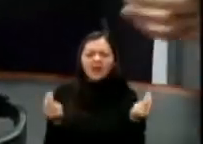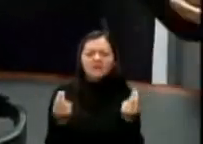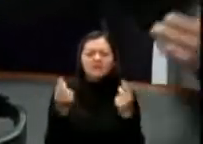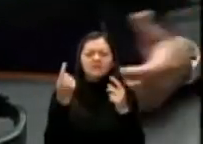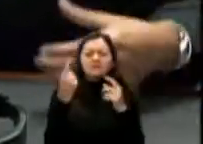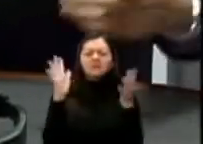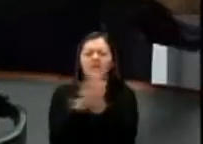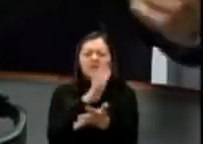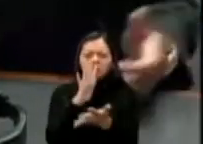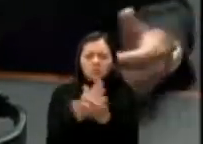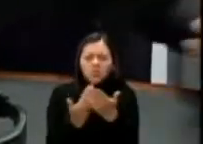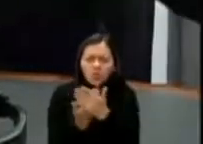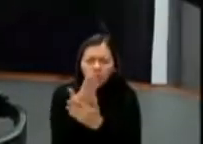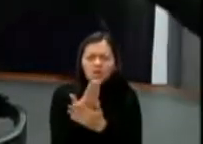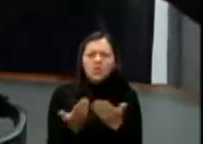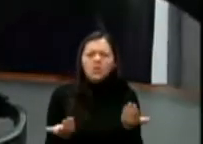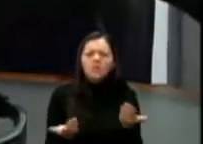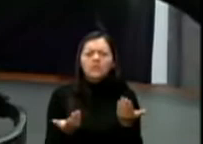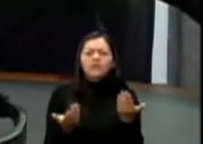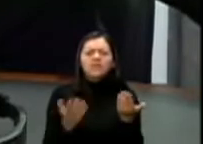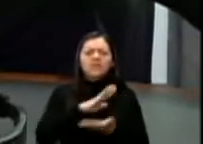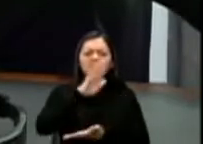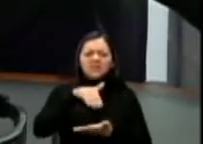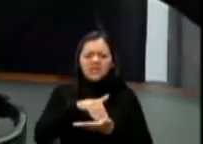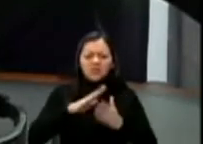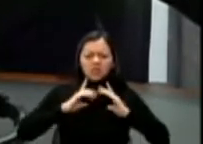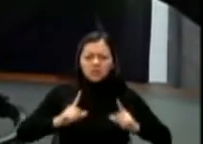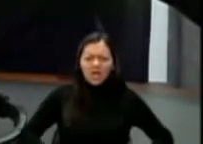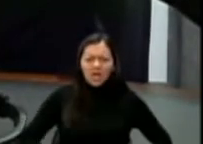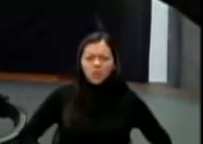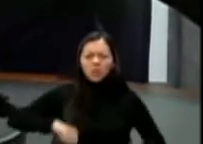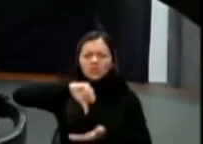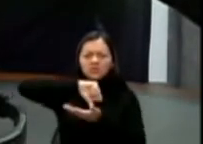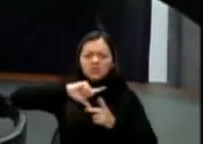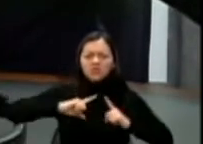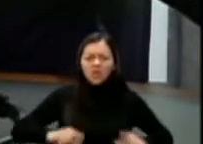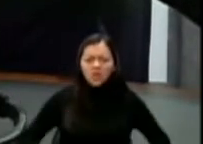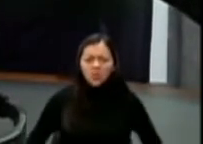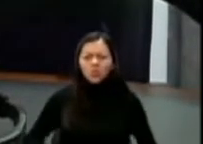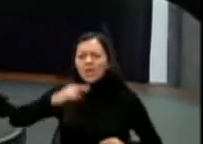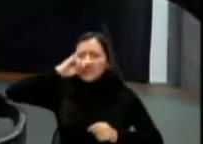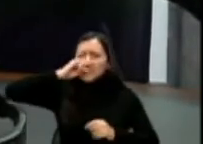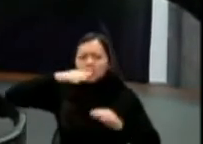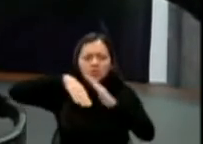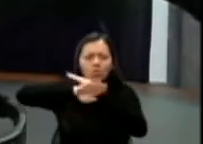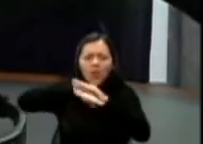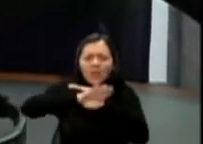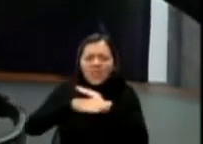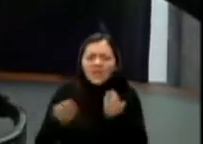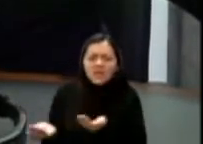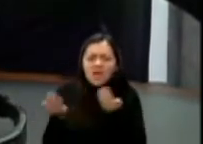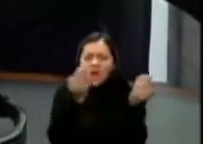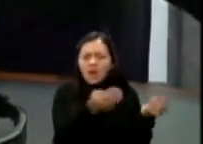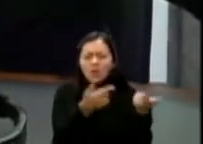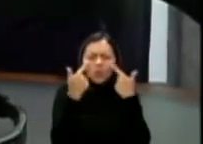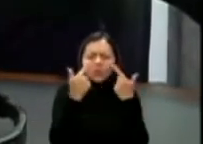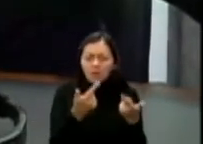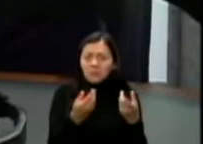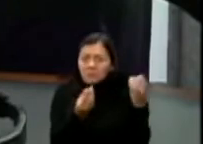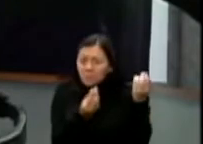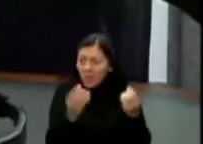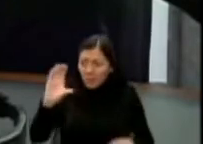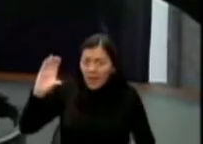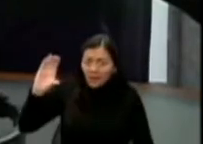escuelas del milenio los subcentros y los centros infantiles para el buen vivir y no saben que ahí está invertido